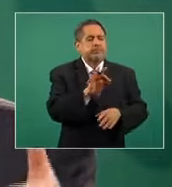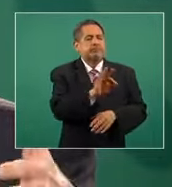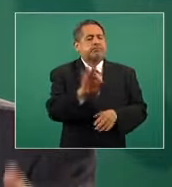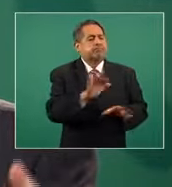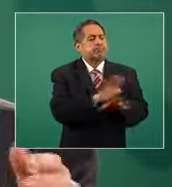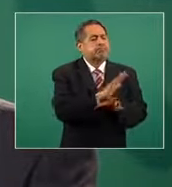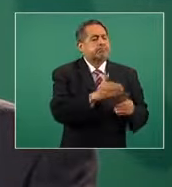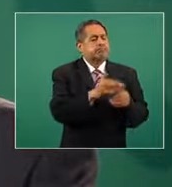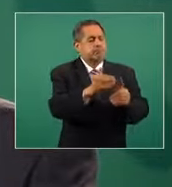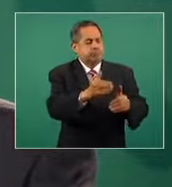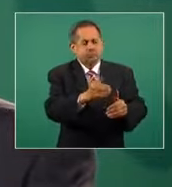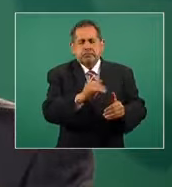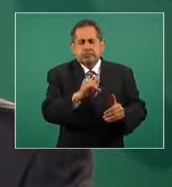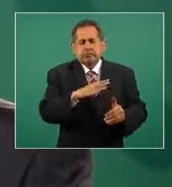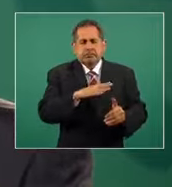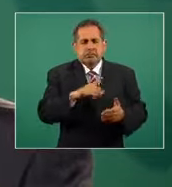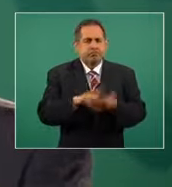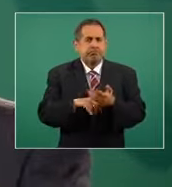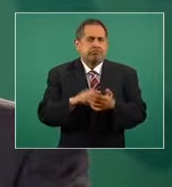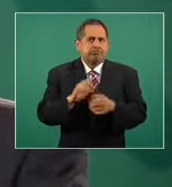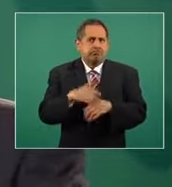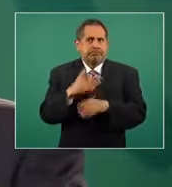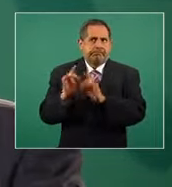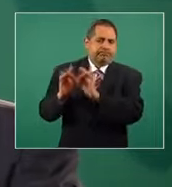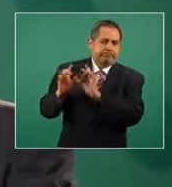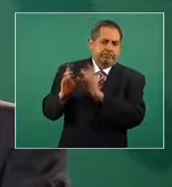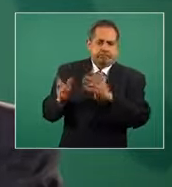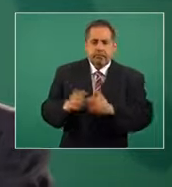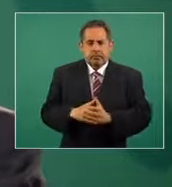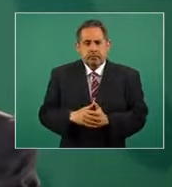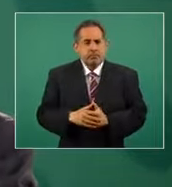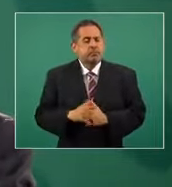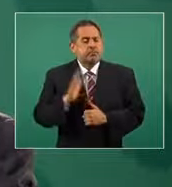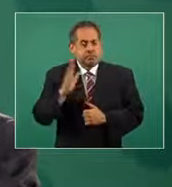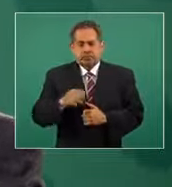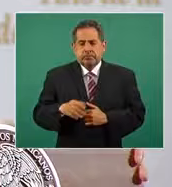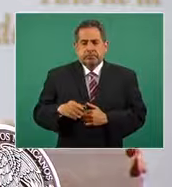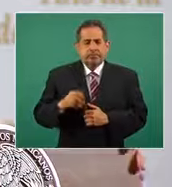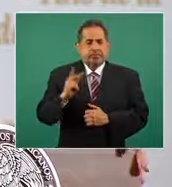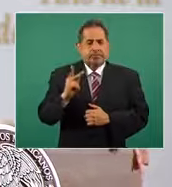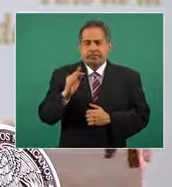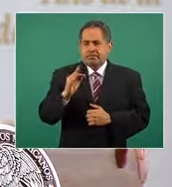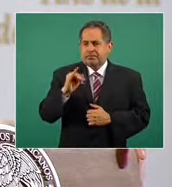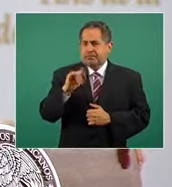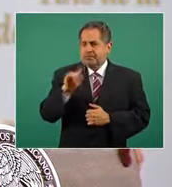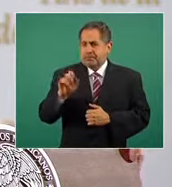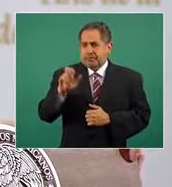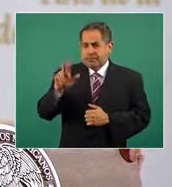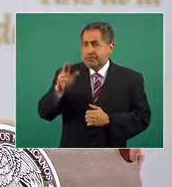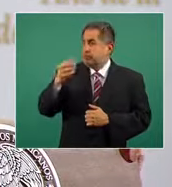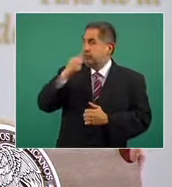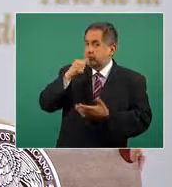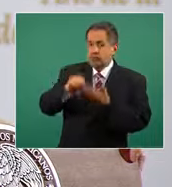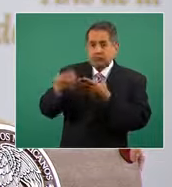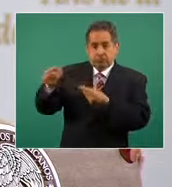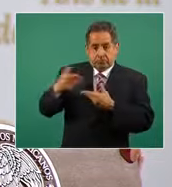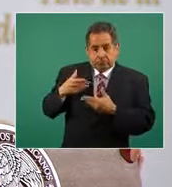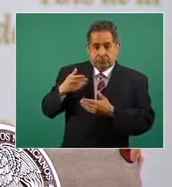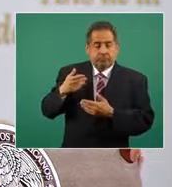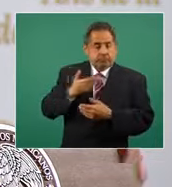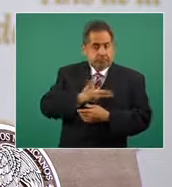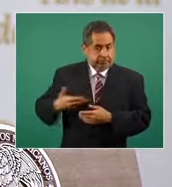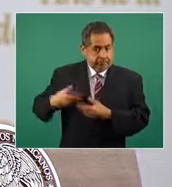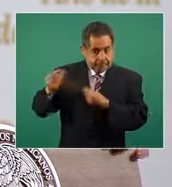en respuesta a las circunstancias. Ya nos ha confirmado Pfizer también ayer en una carta dirigida al presidente que